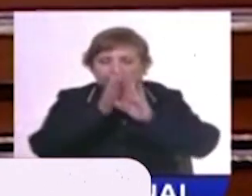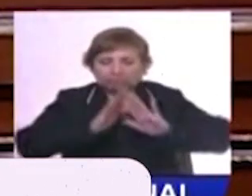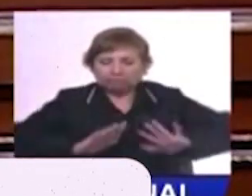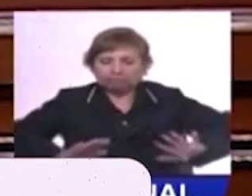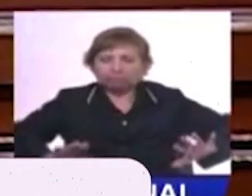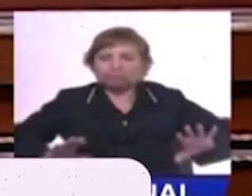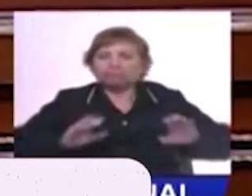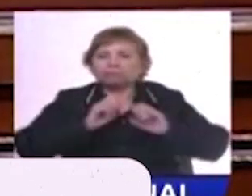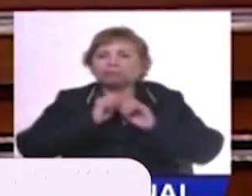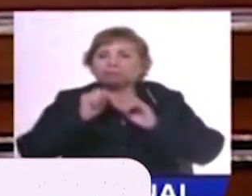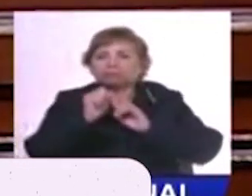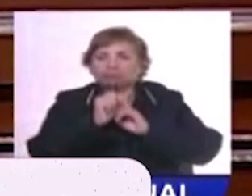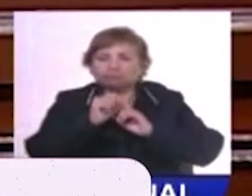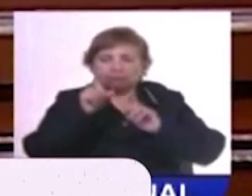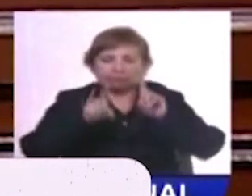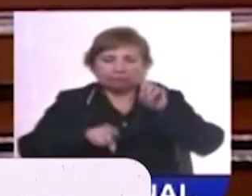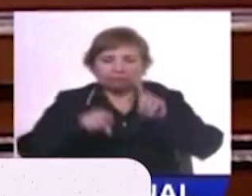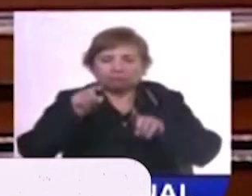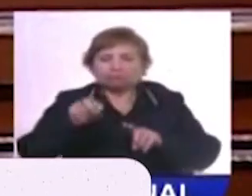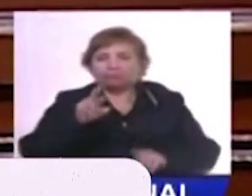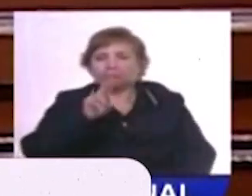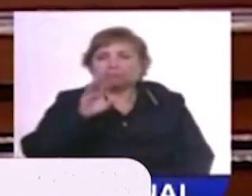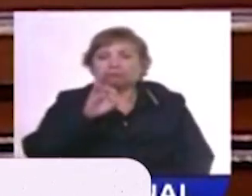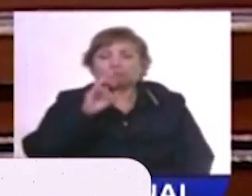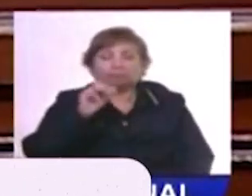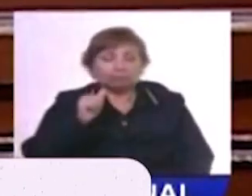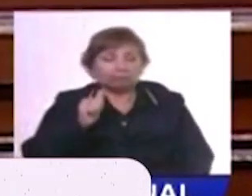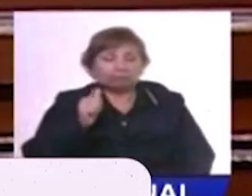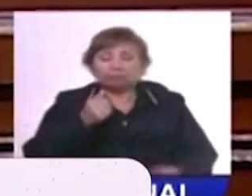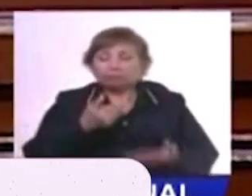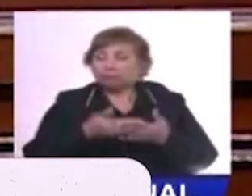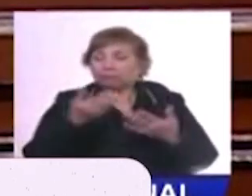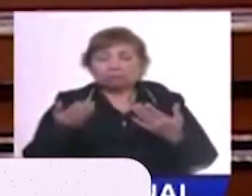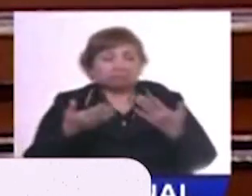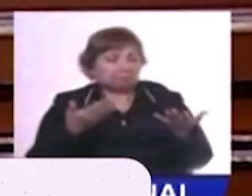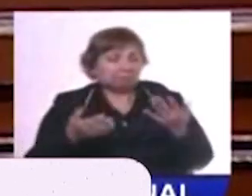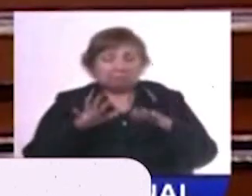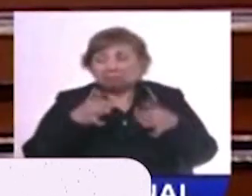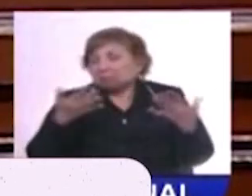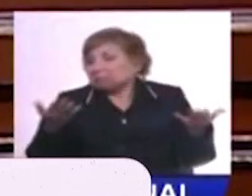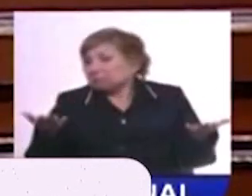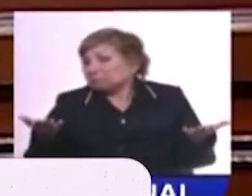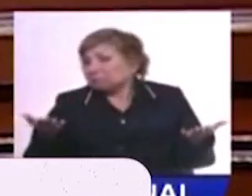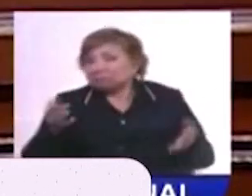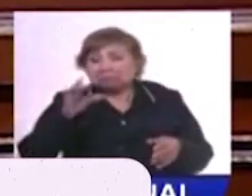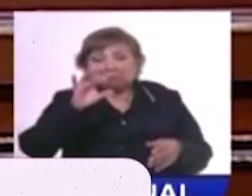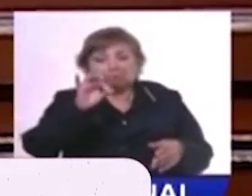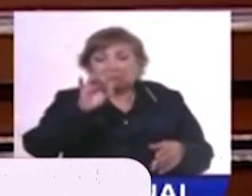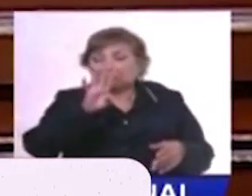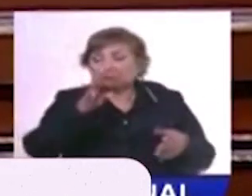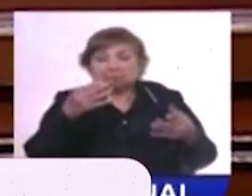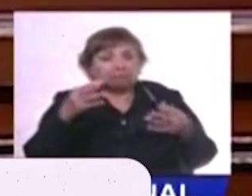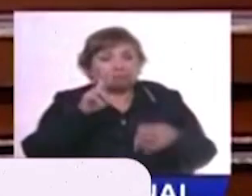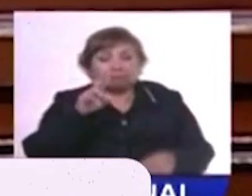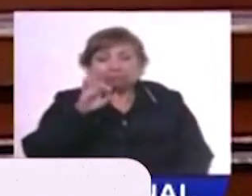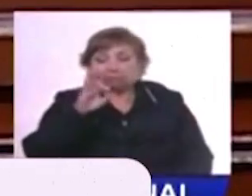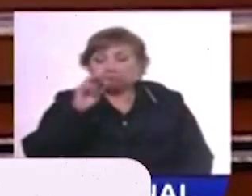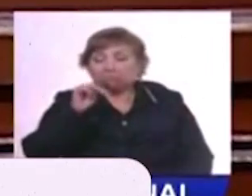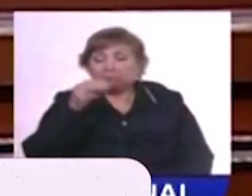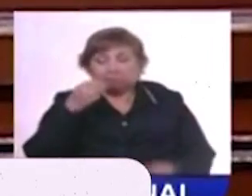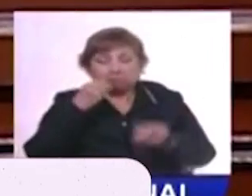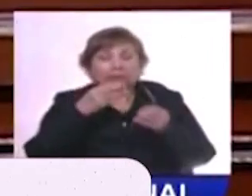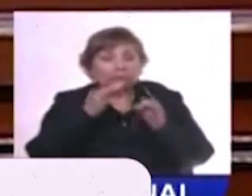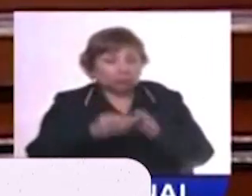de un eventual adelanto de elecciones siempre y cuando se incluya este tema. Sin embargo, hoy Flavio Cruz señaló muy